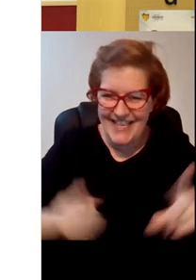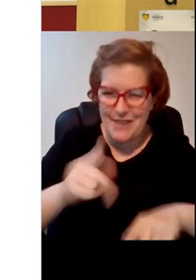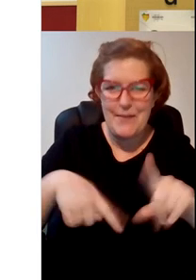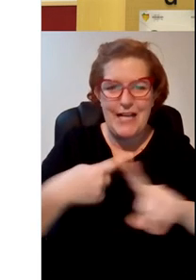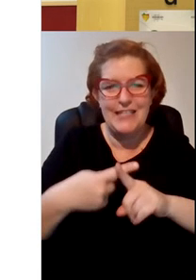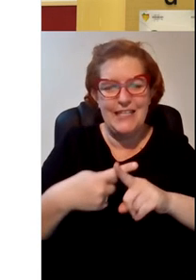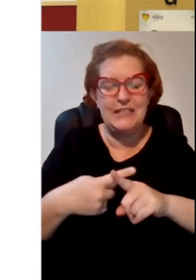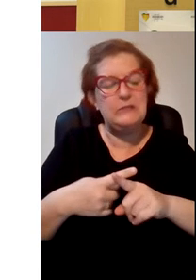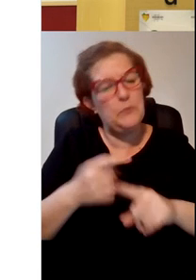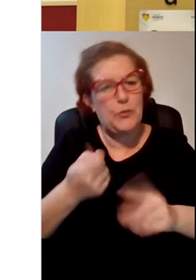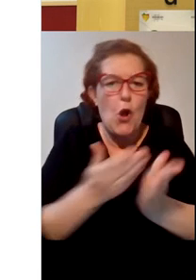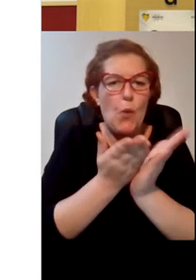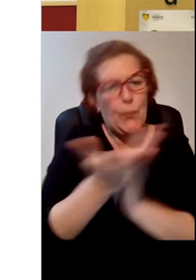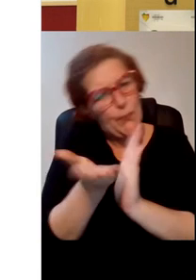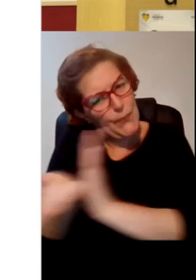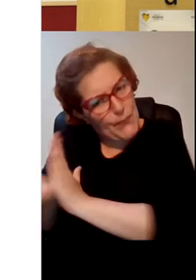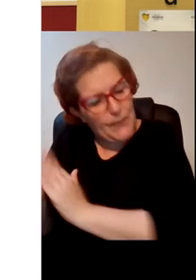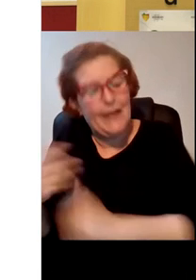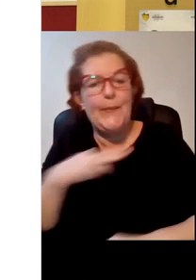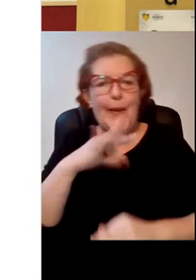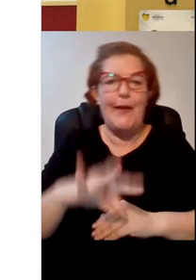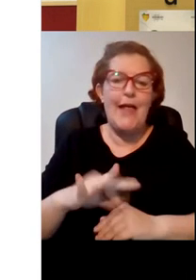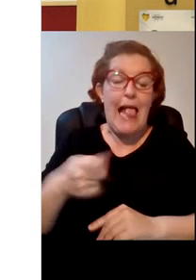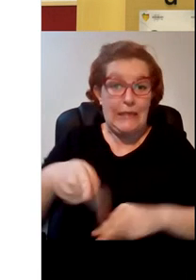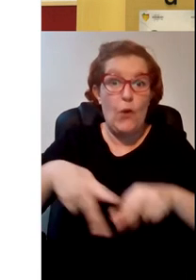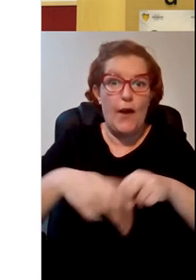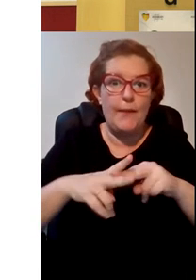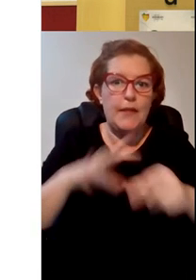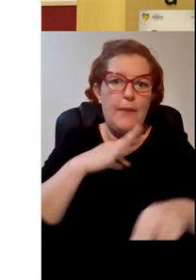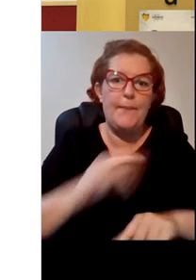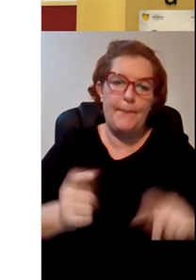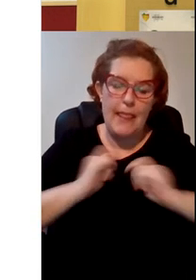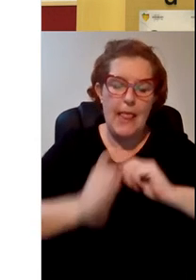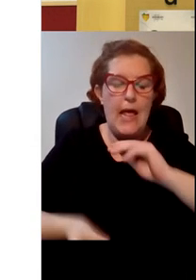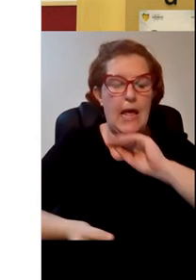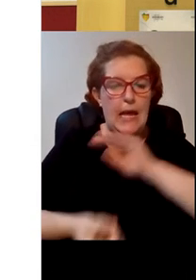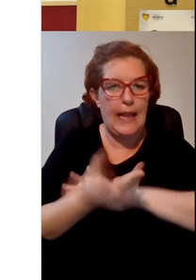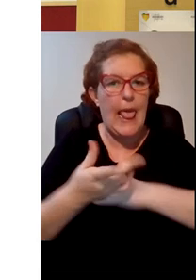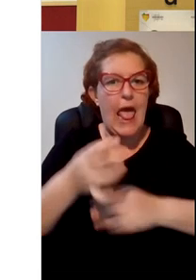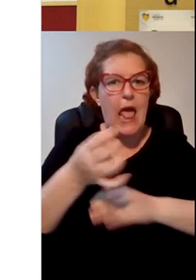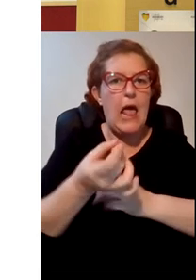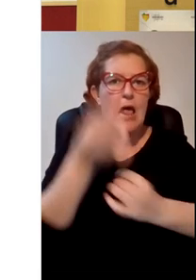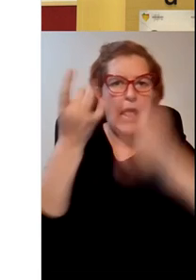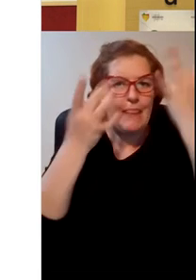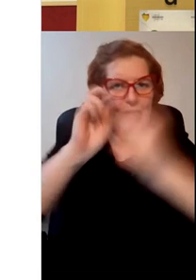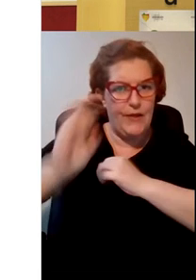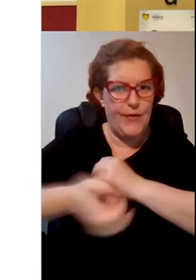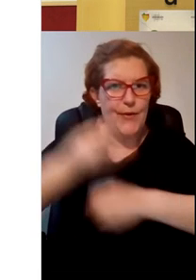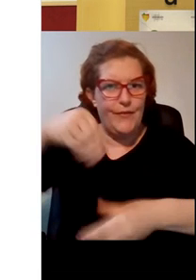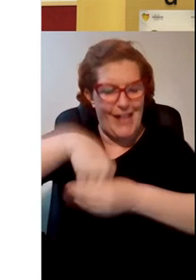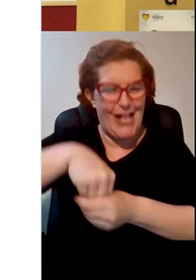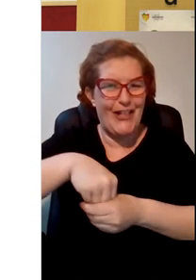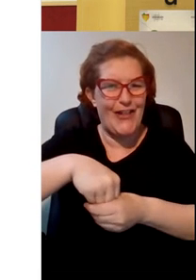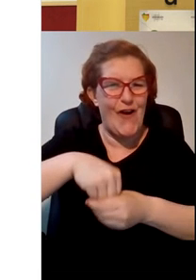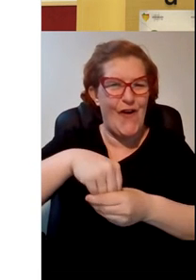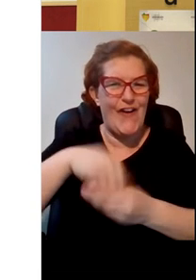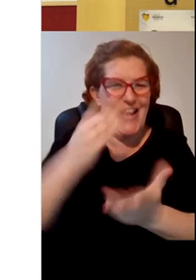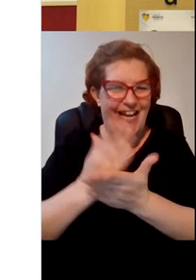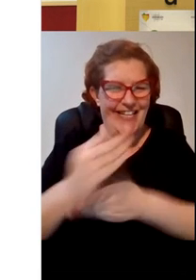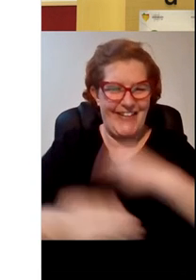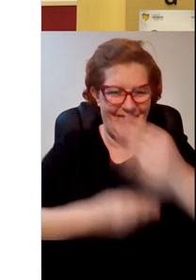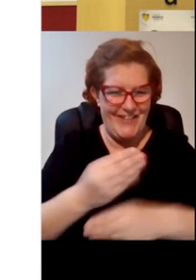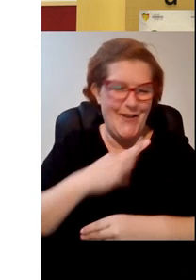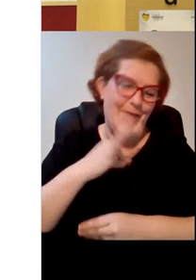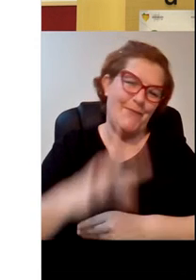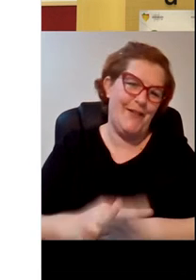también es una herramienta que permite crear múltiples actividades para integra hablas en clase es una herramienta